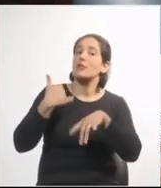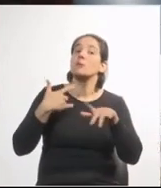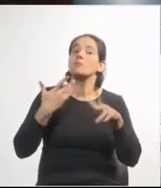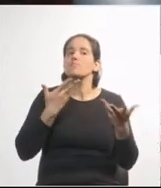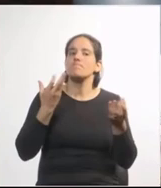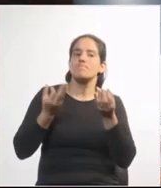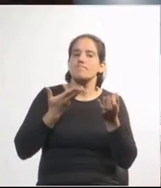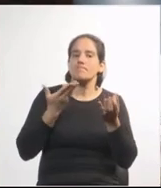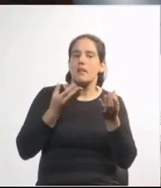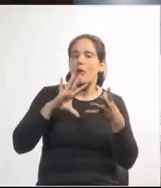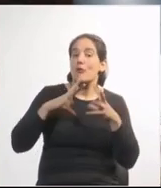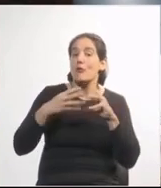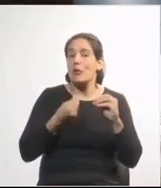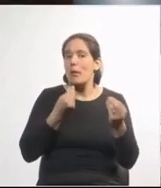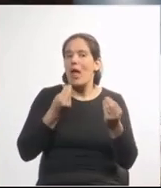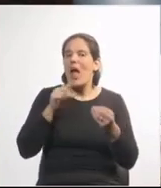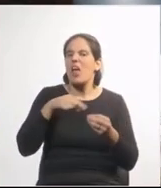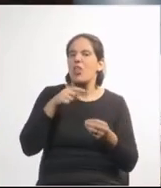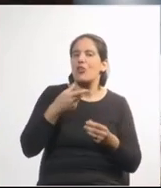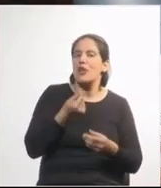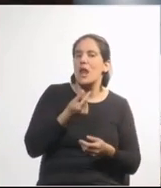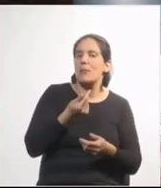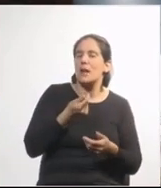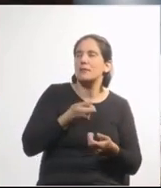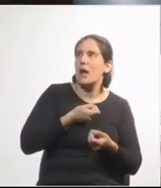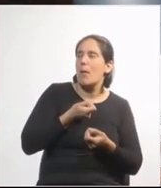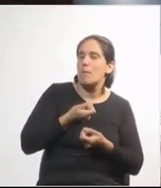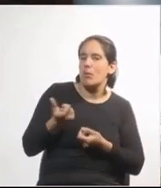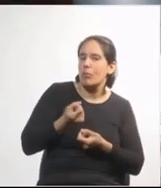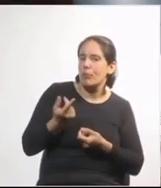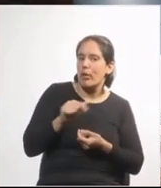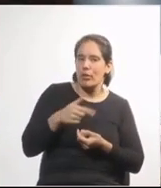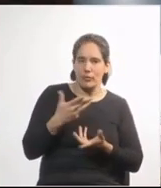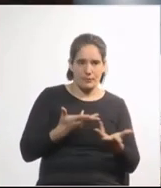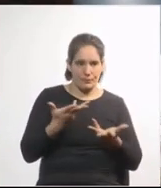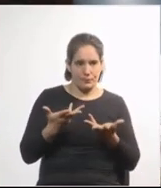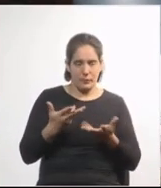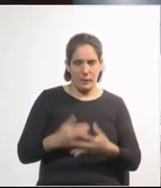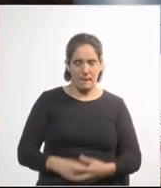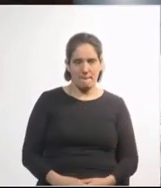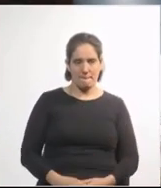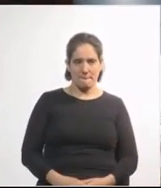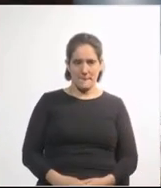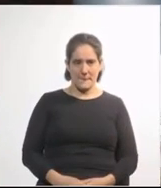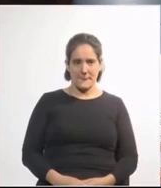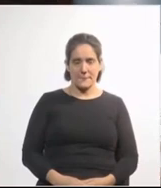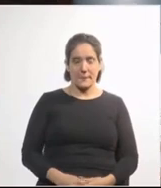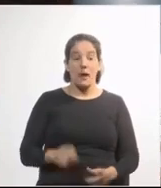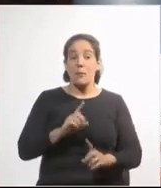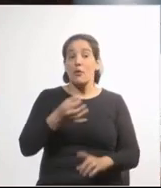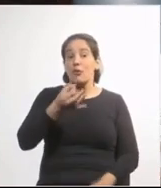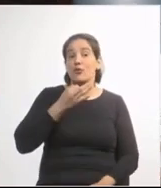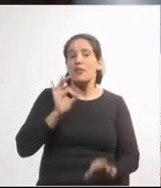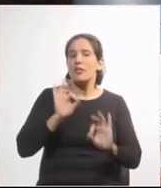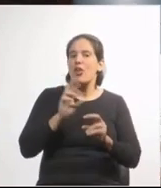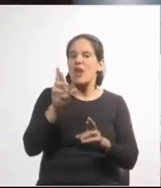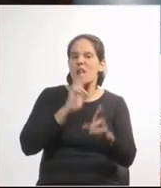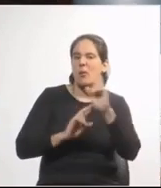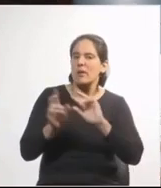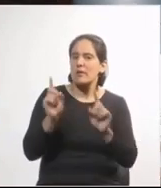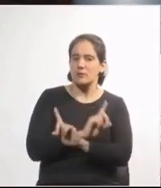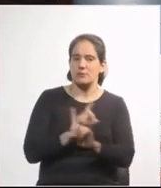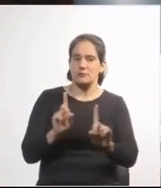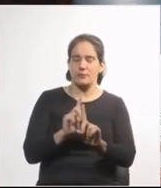pistas sobre dónde fue a parar la riqueza más generada en el 2022, pero no nos da todas las